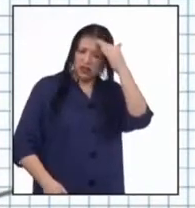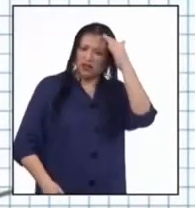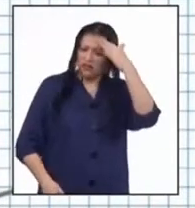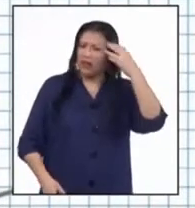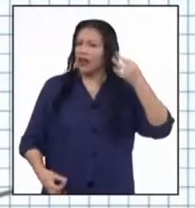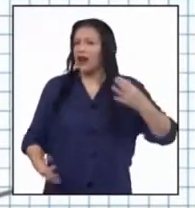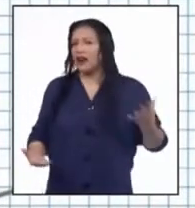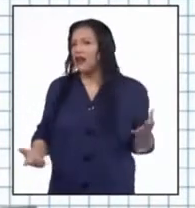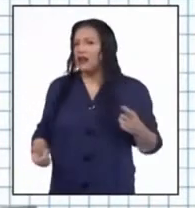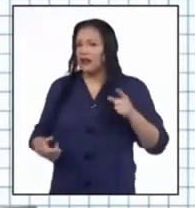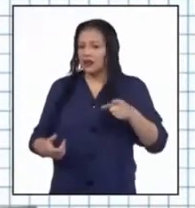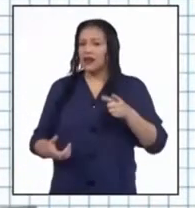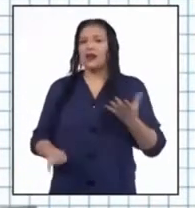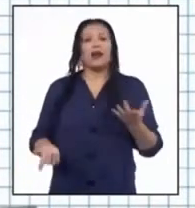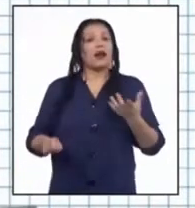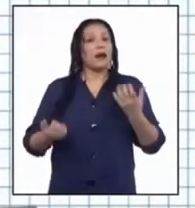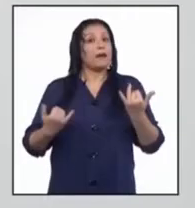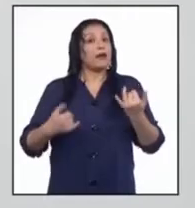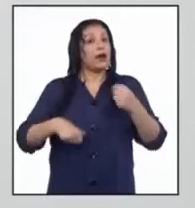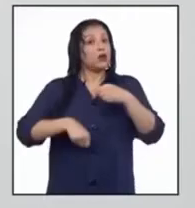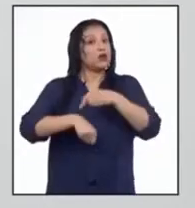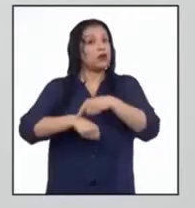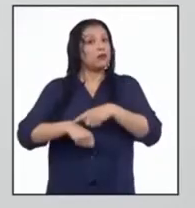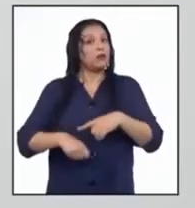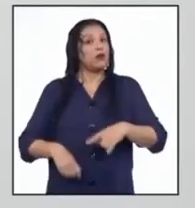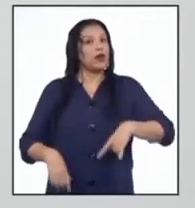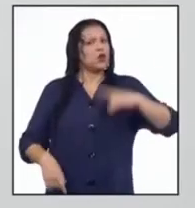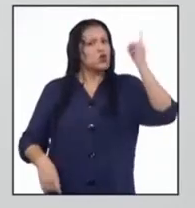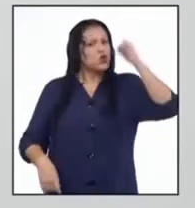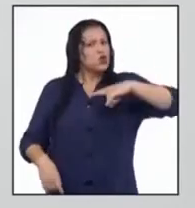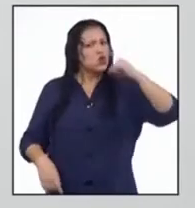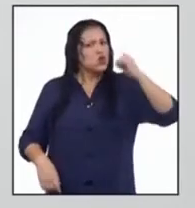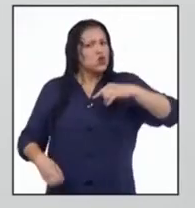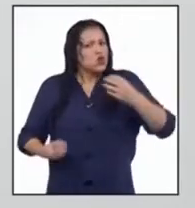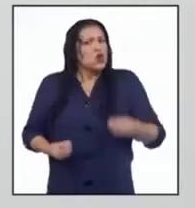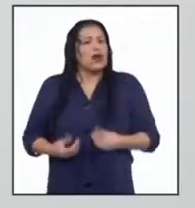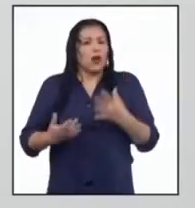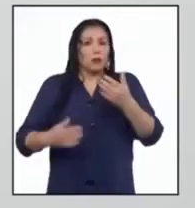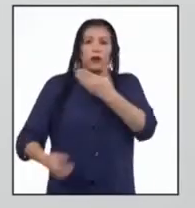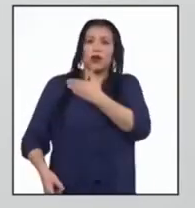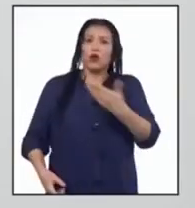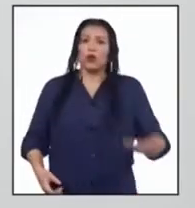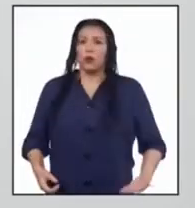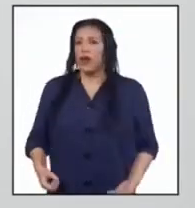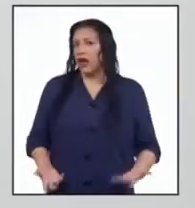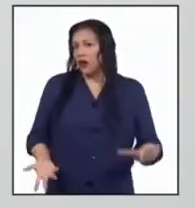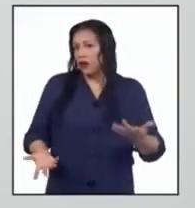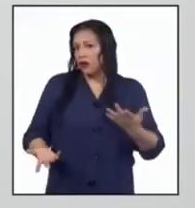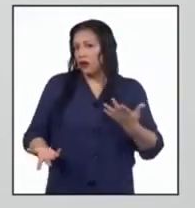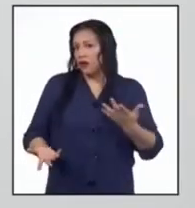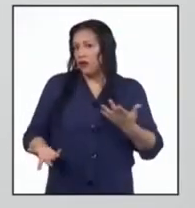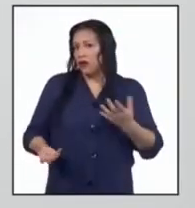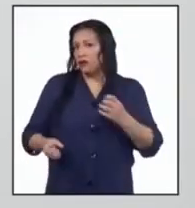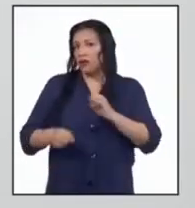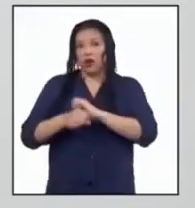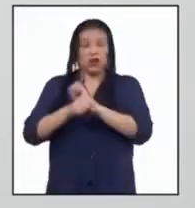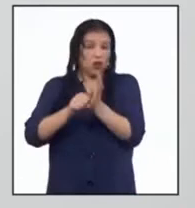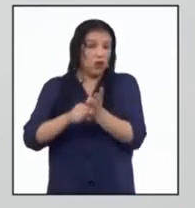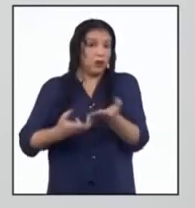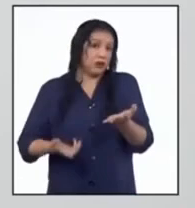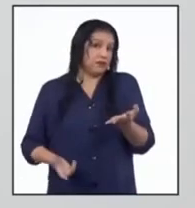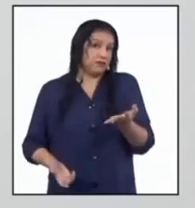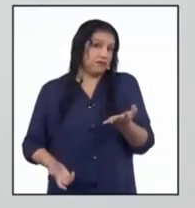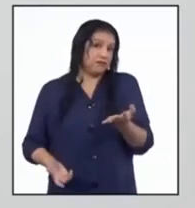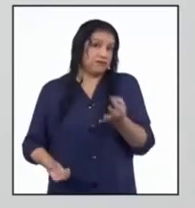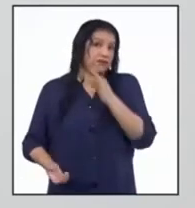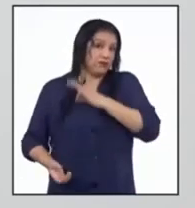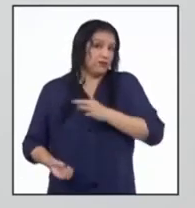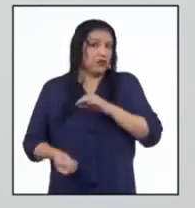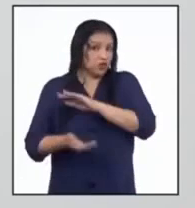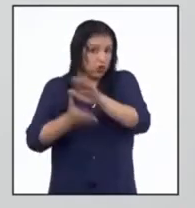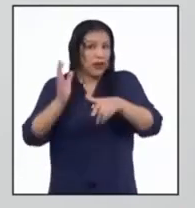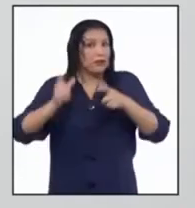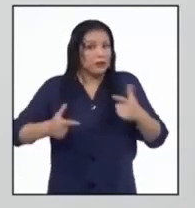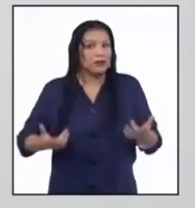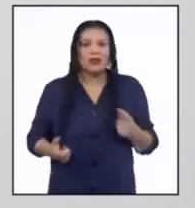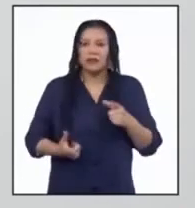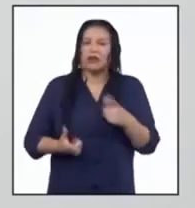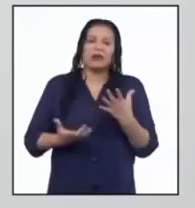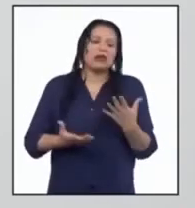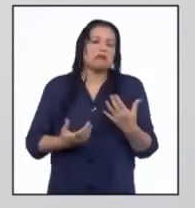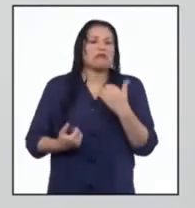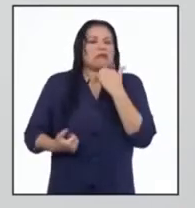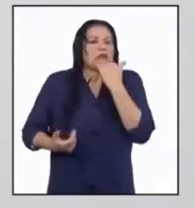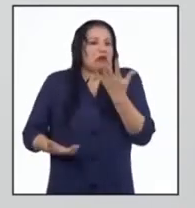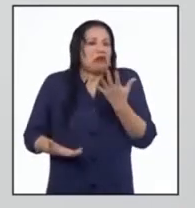que había estado de emergencia, decretado por el gobierno, por el bien común, y quiso pensar que